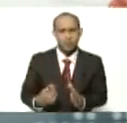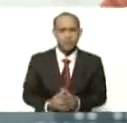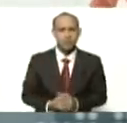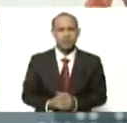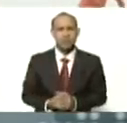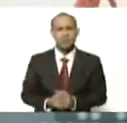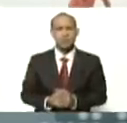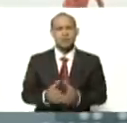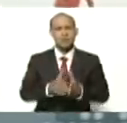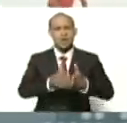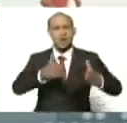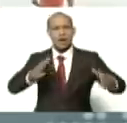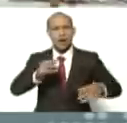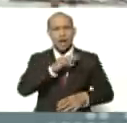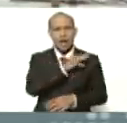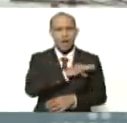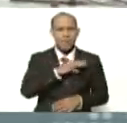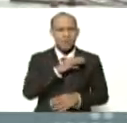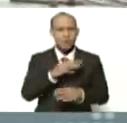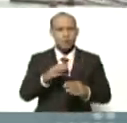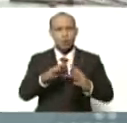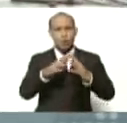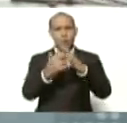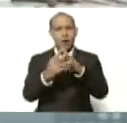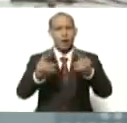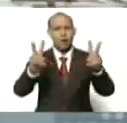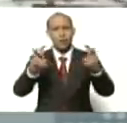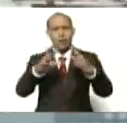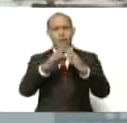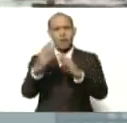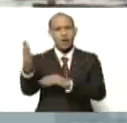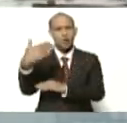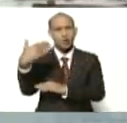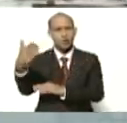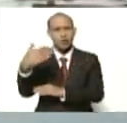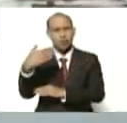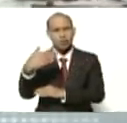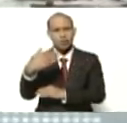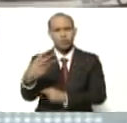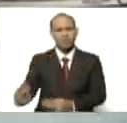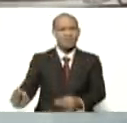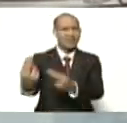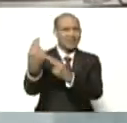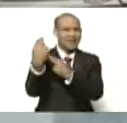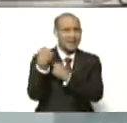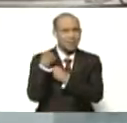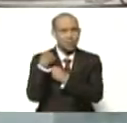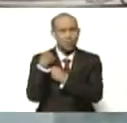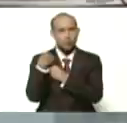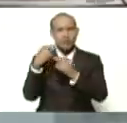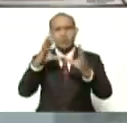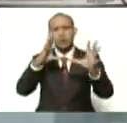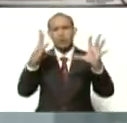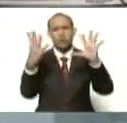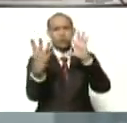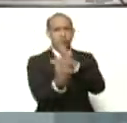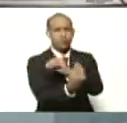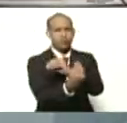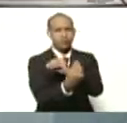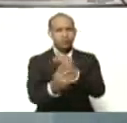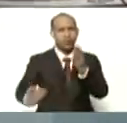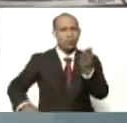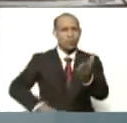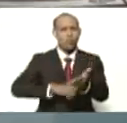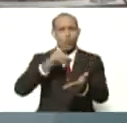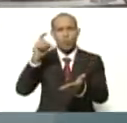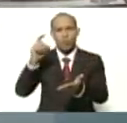la gran misión barrio nuevo barrio tricolor encargado de la recuperación integral